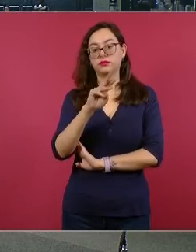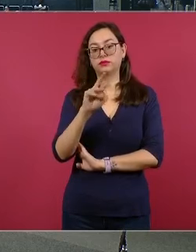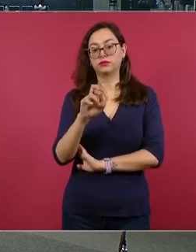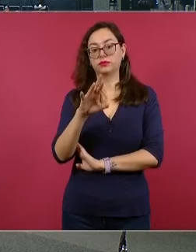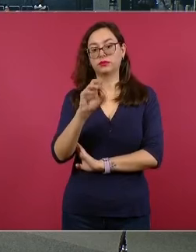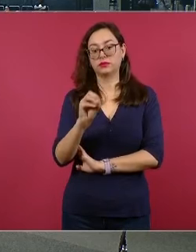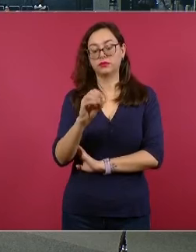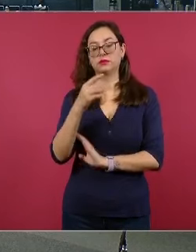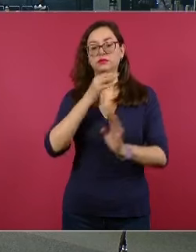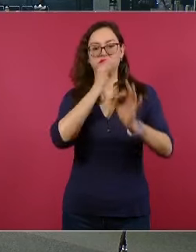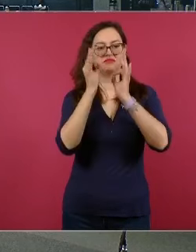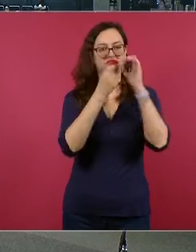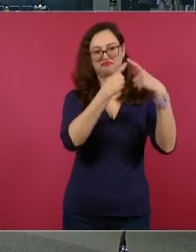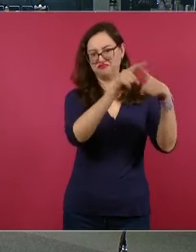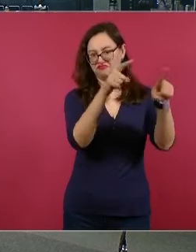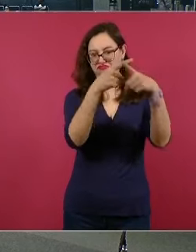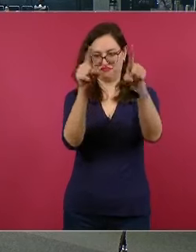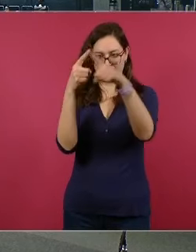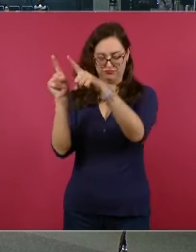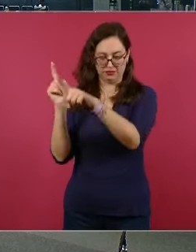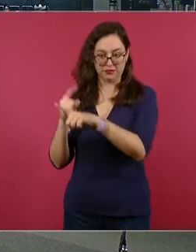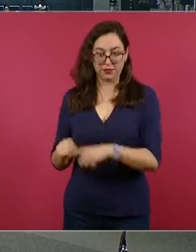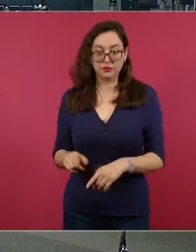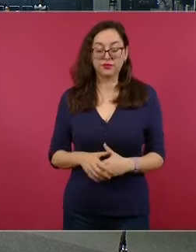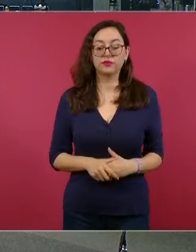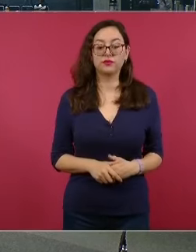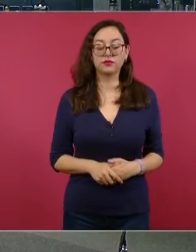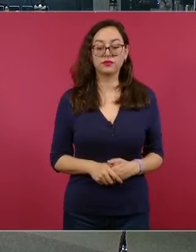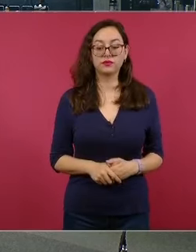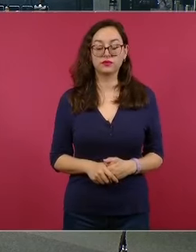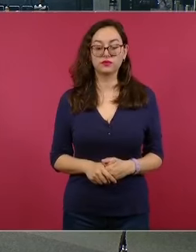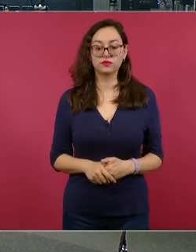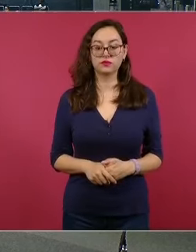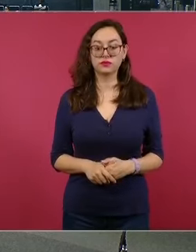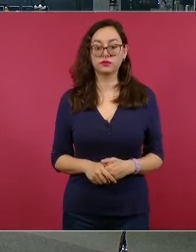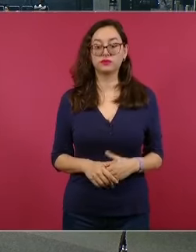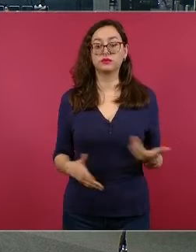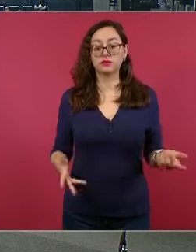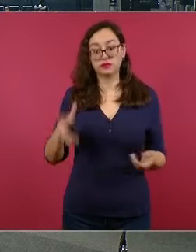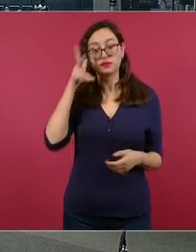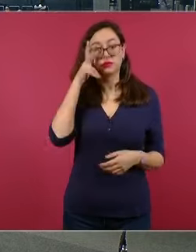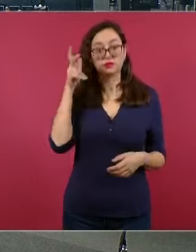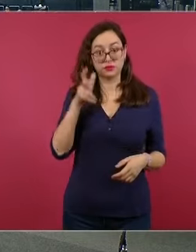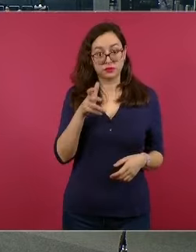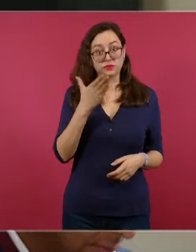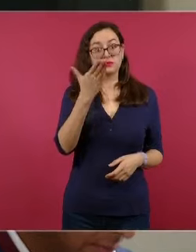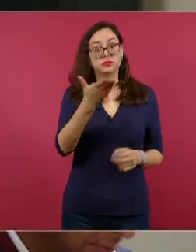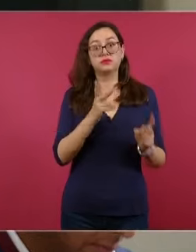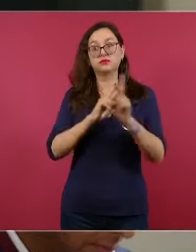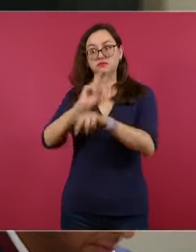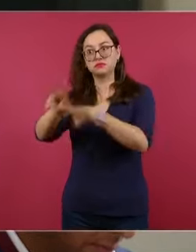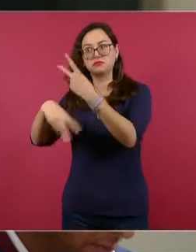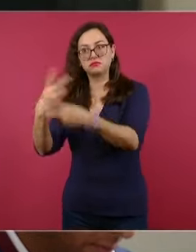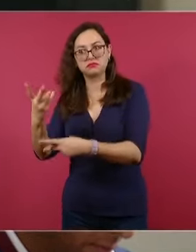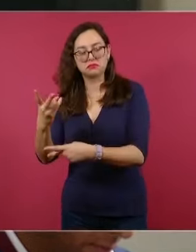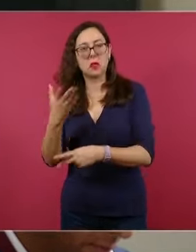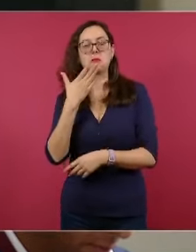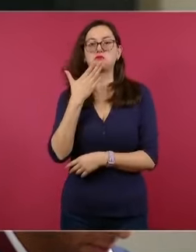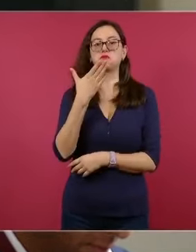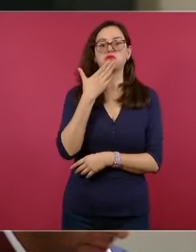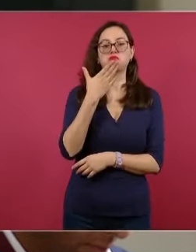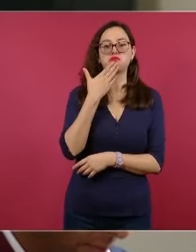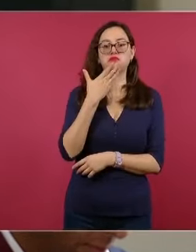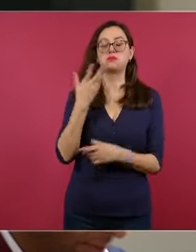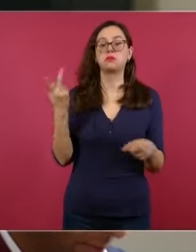Florida Eh bueno hablando precisamente Qué bueno que va usted a Hidalgo eh ya hay pues alrededor de